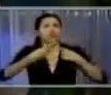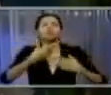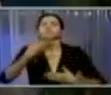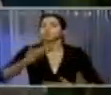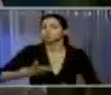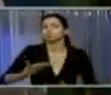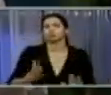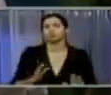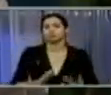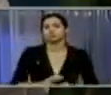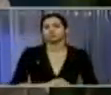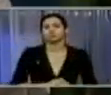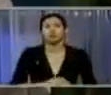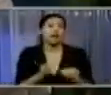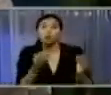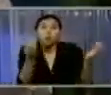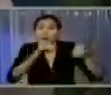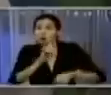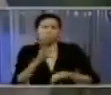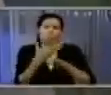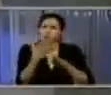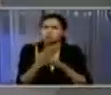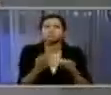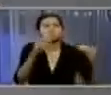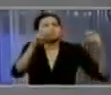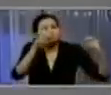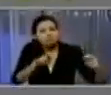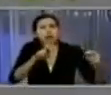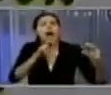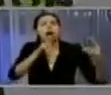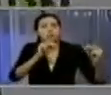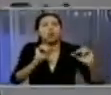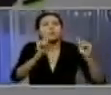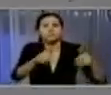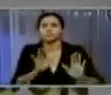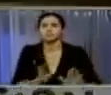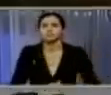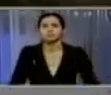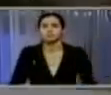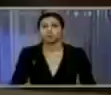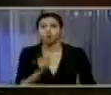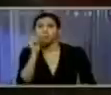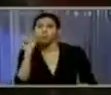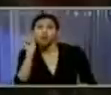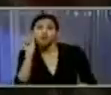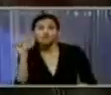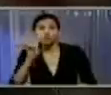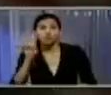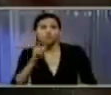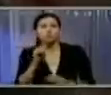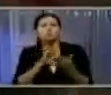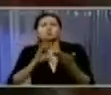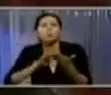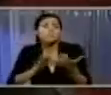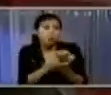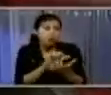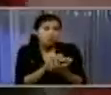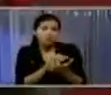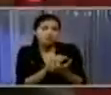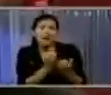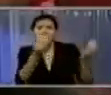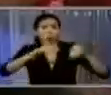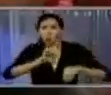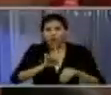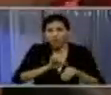ya estamos hablando. Y los venezolanos debemos resolver nuestras diferencias a través del diálogo humano